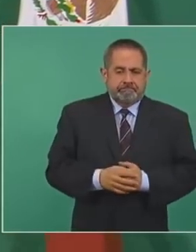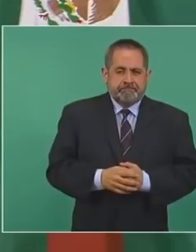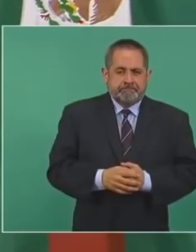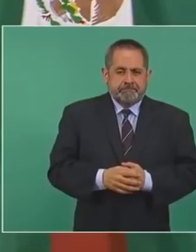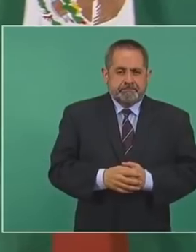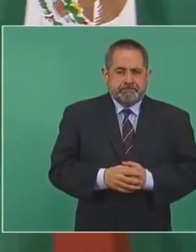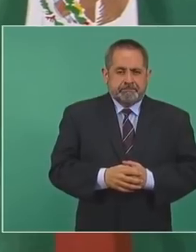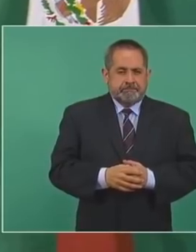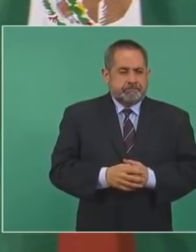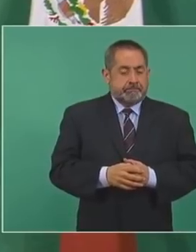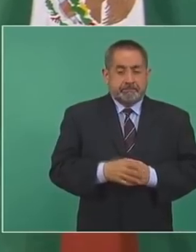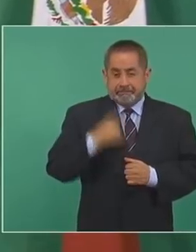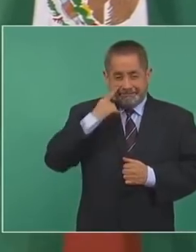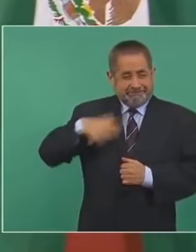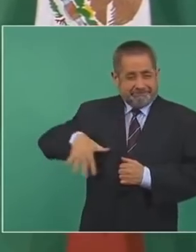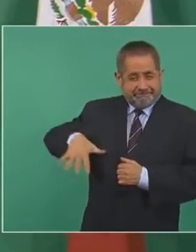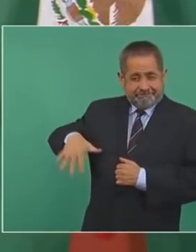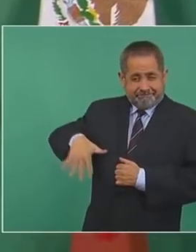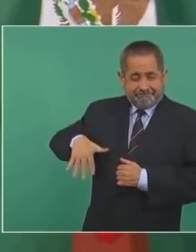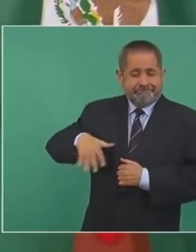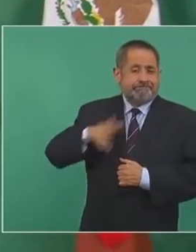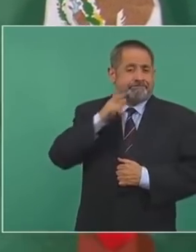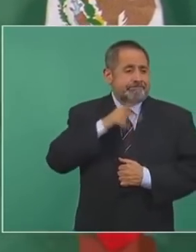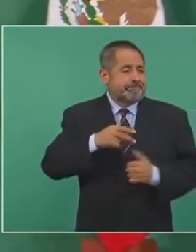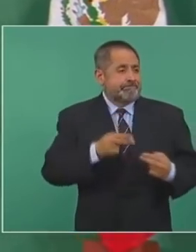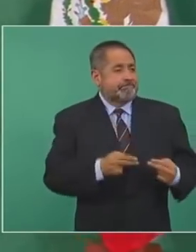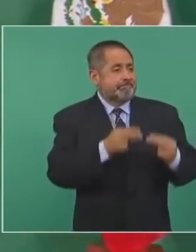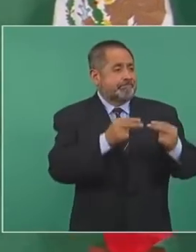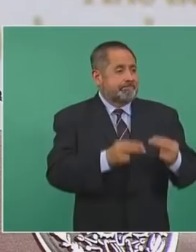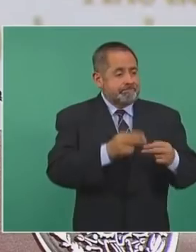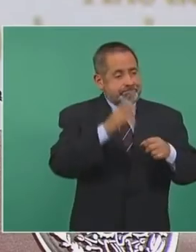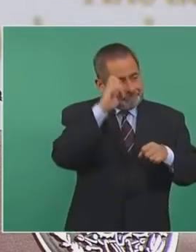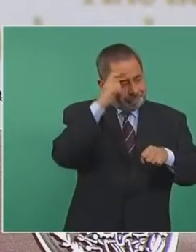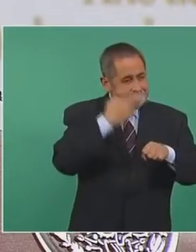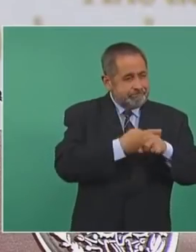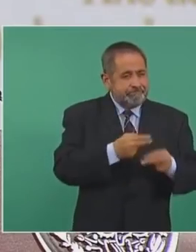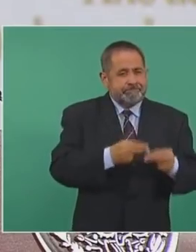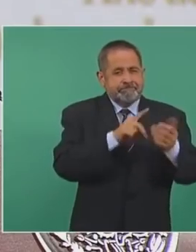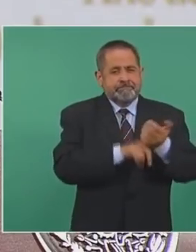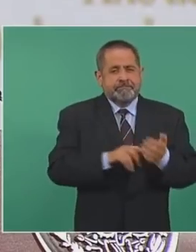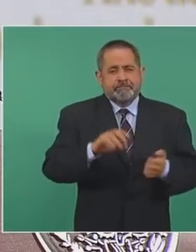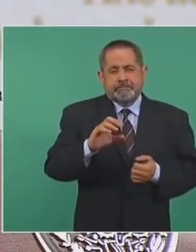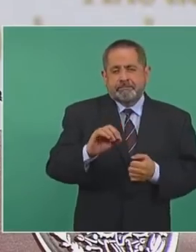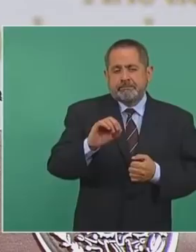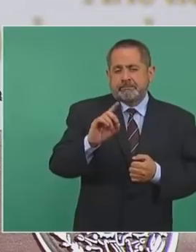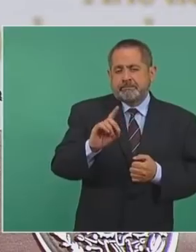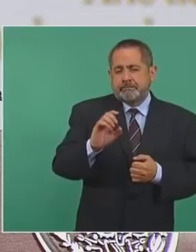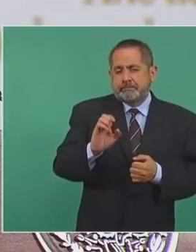Todos estos negocios con empresas extranjeras, lo de Odebrecht,